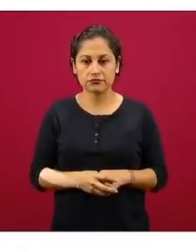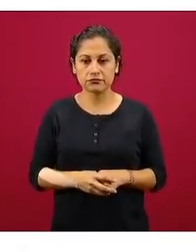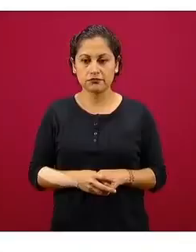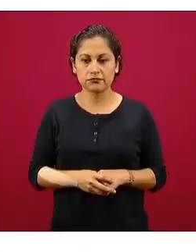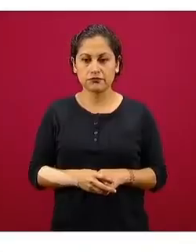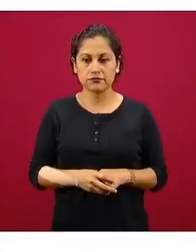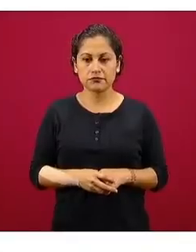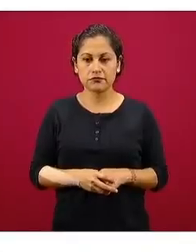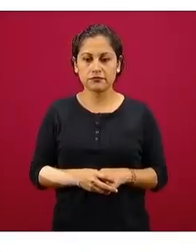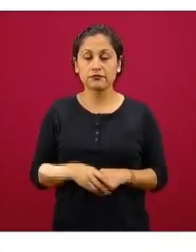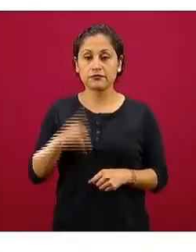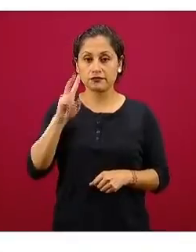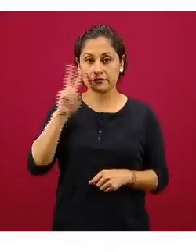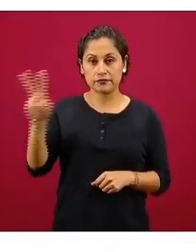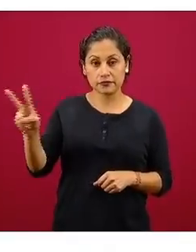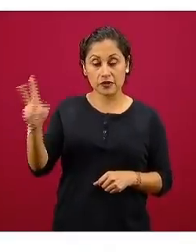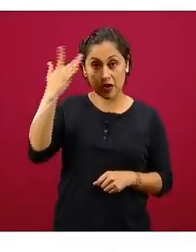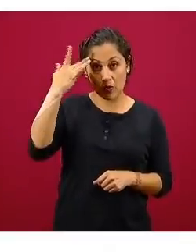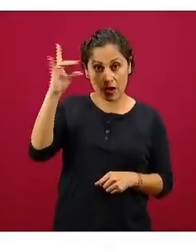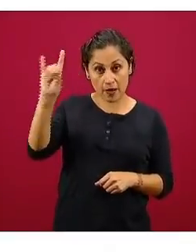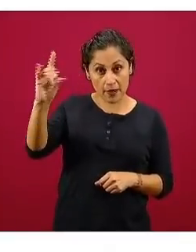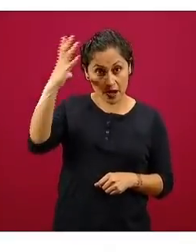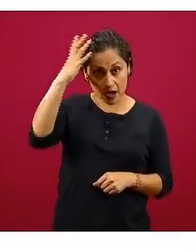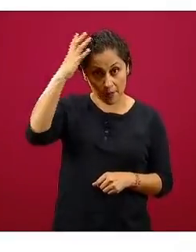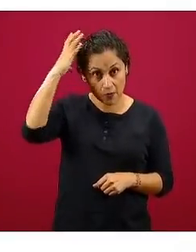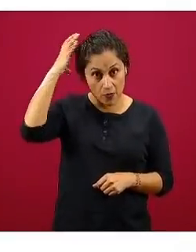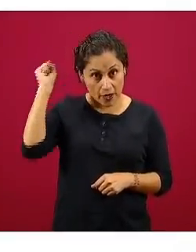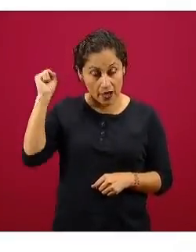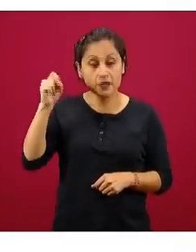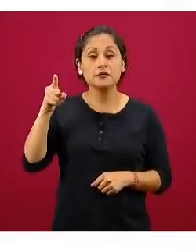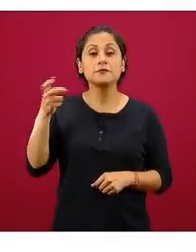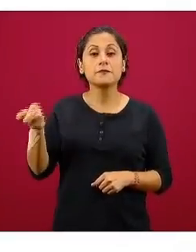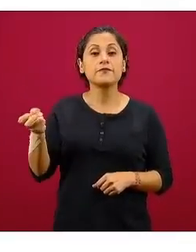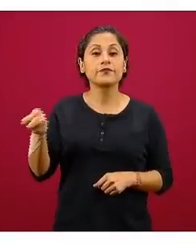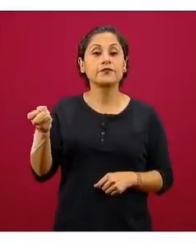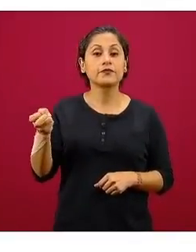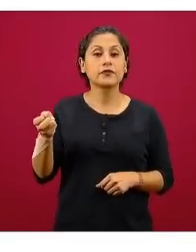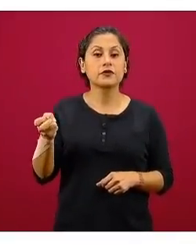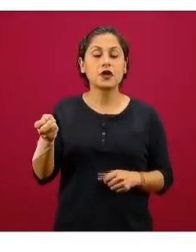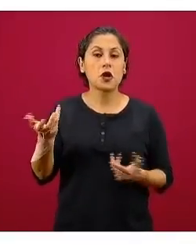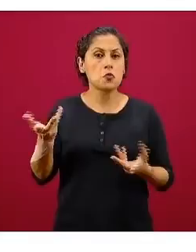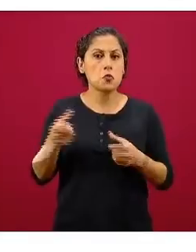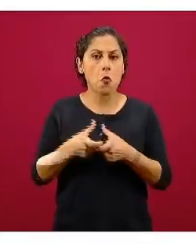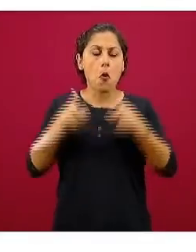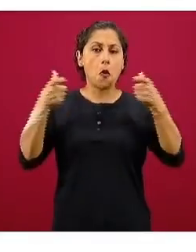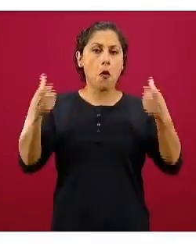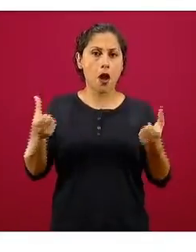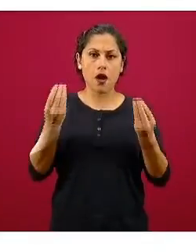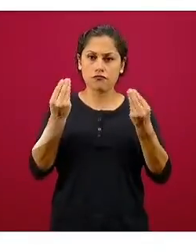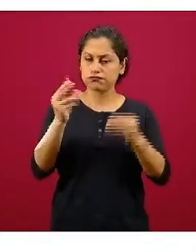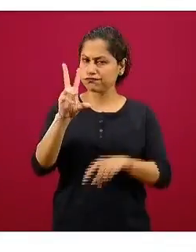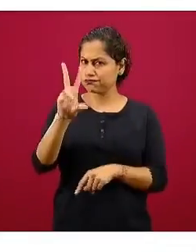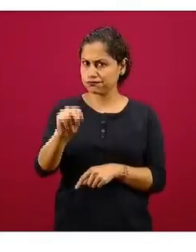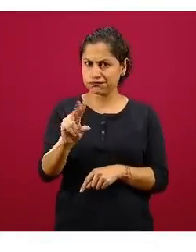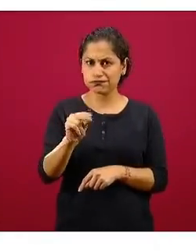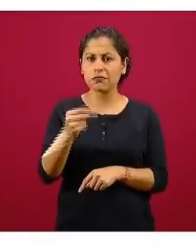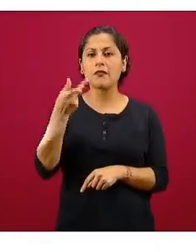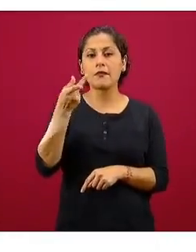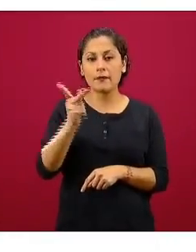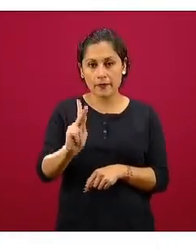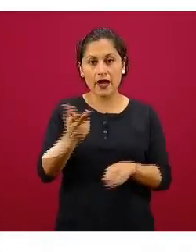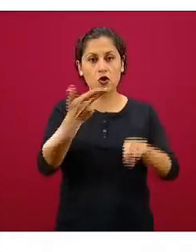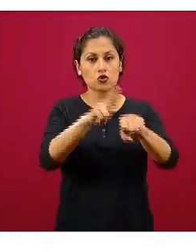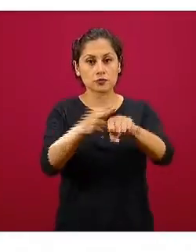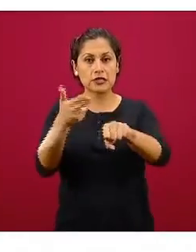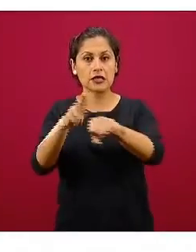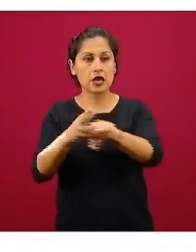Aquí vemos Cuernavaca, Morelos. En Cuernavaca no hemos tenido mayores sobresaltos, aún así, como parte de la reconversión, este